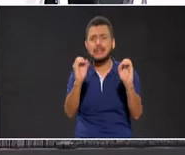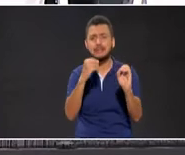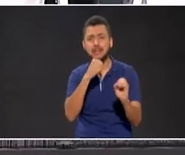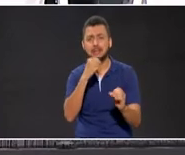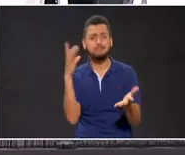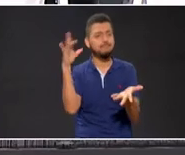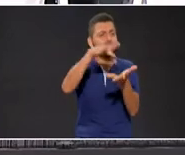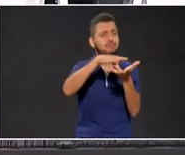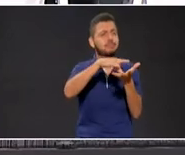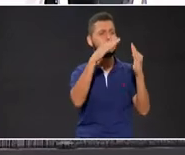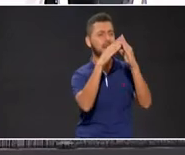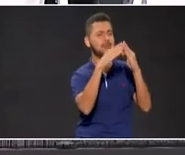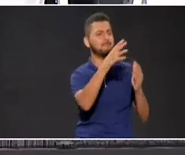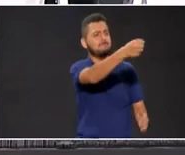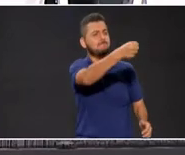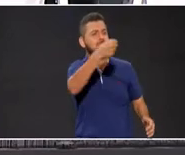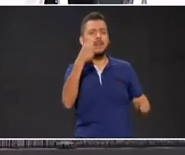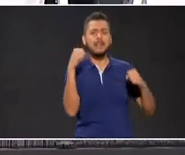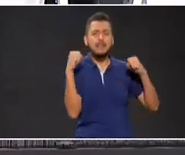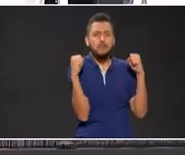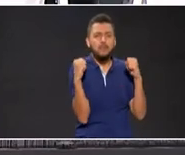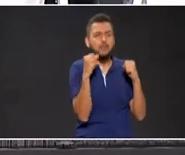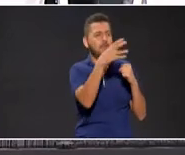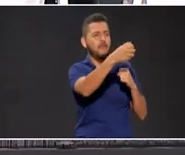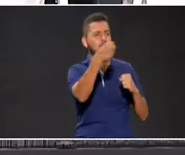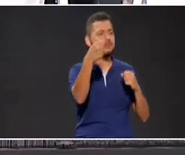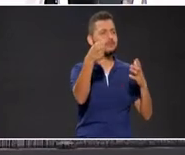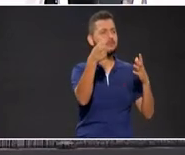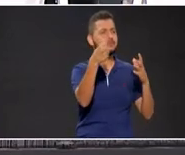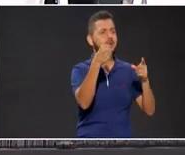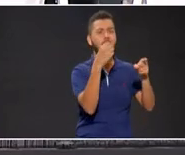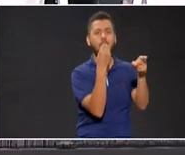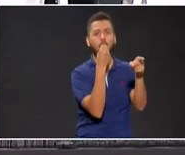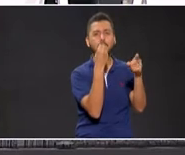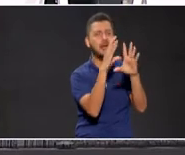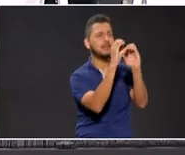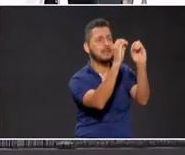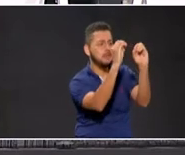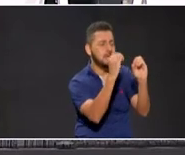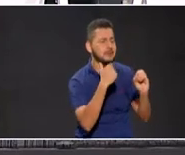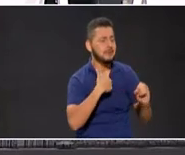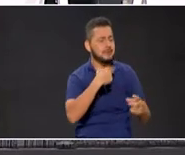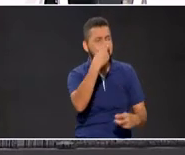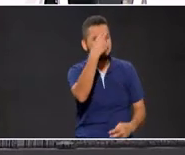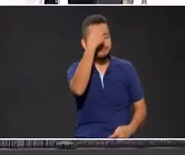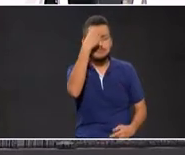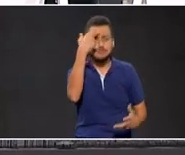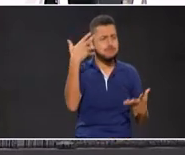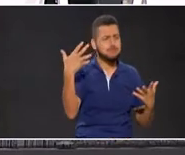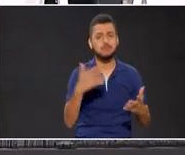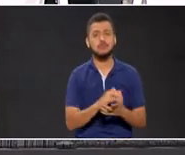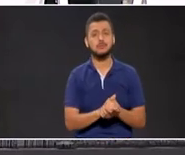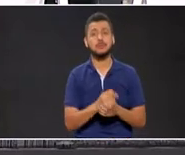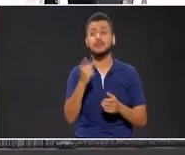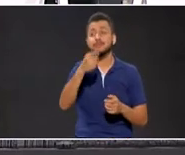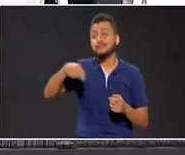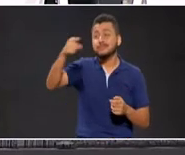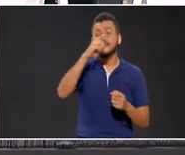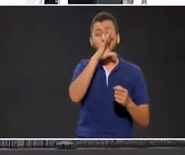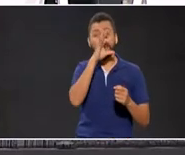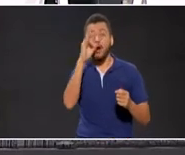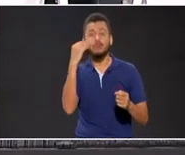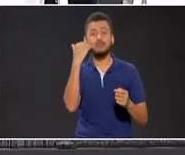la falta de empleo la falta de vivienda la falta de educación la falta de los políticos serios que no nos